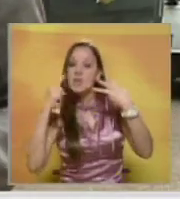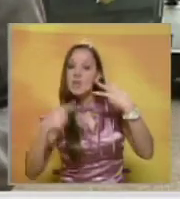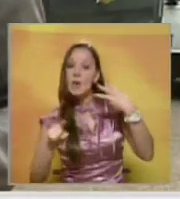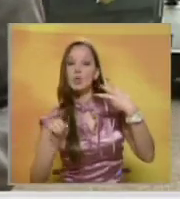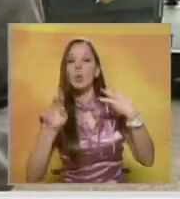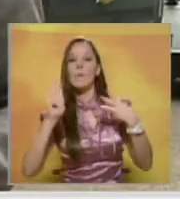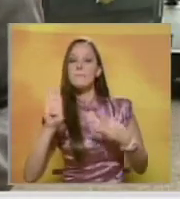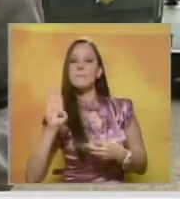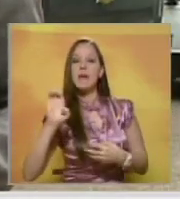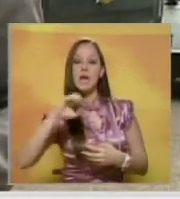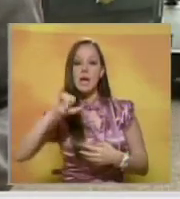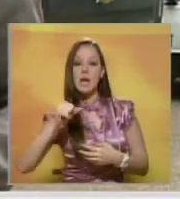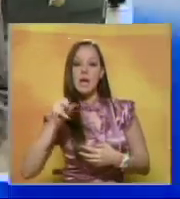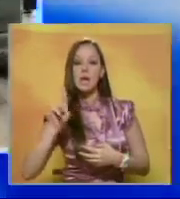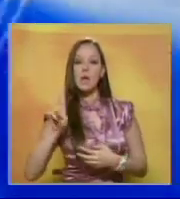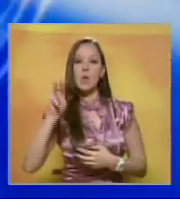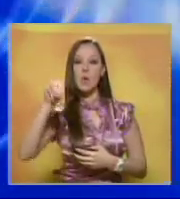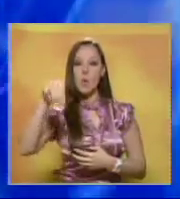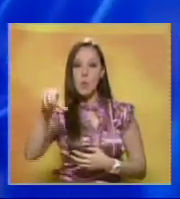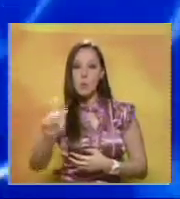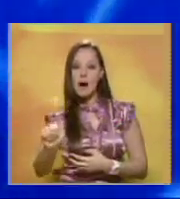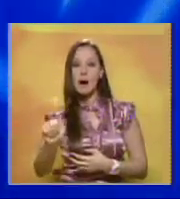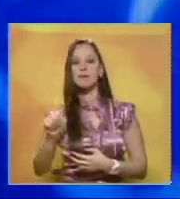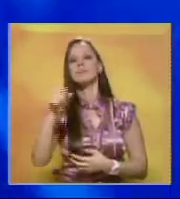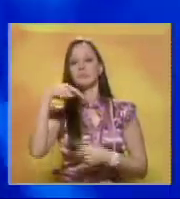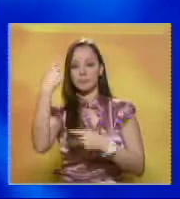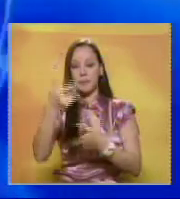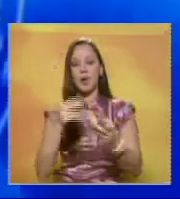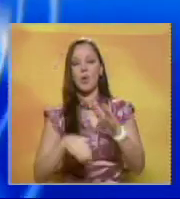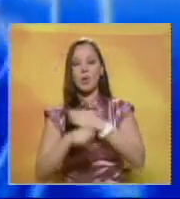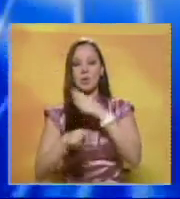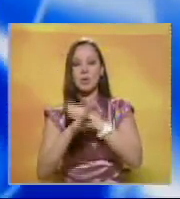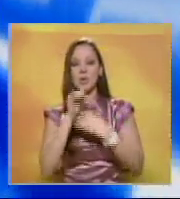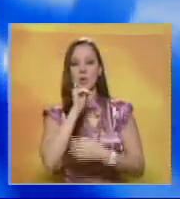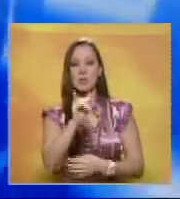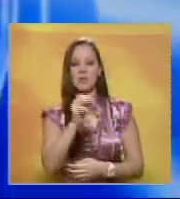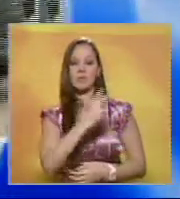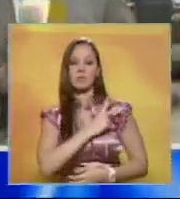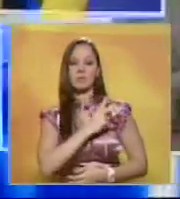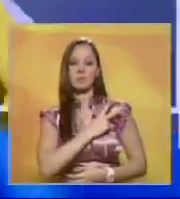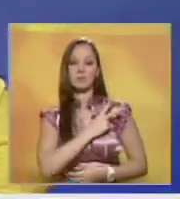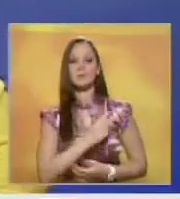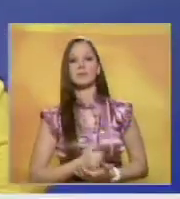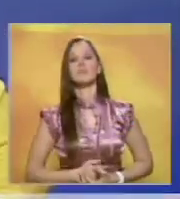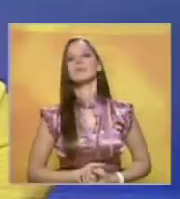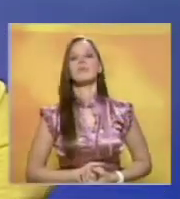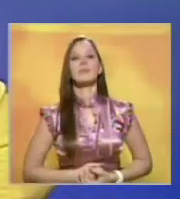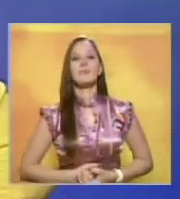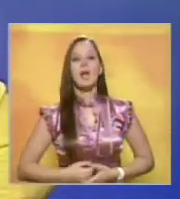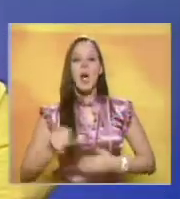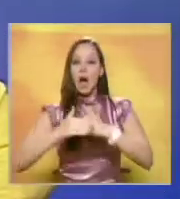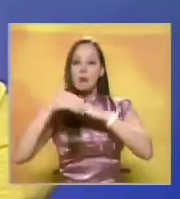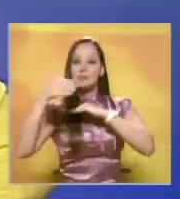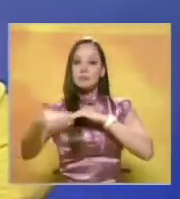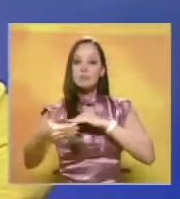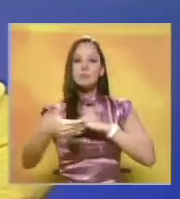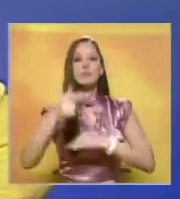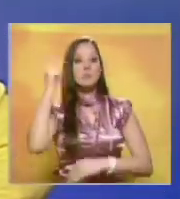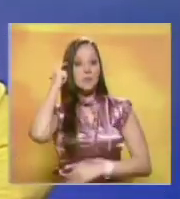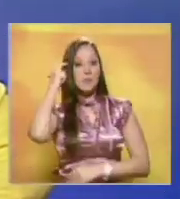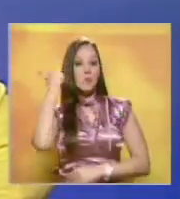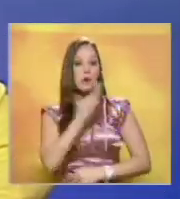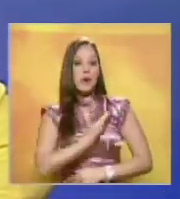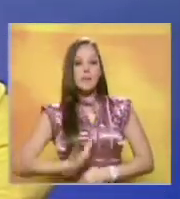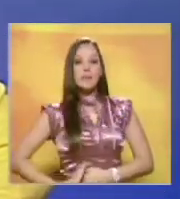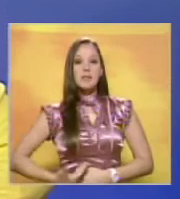tenemos del estado Carabobo. La invitación es para que continúen con más de la emisión meridiana de su noticiero Venevisión. Más allá de nuestras fronteras, tenemos que el presidente